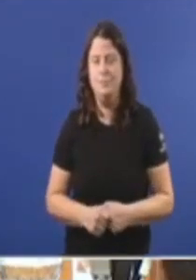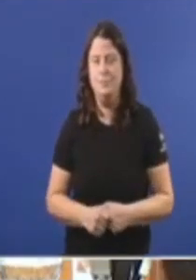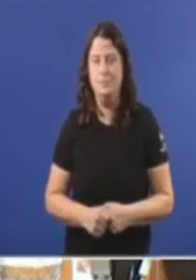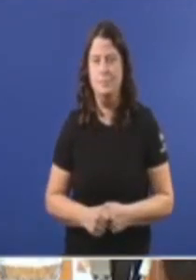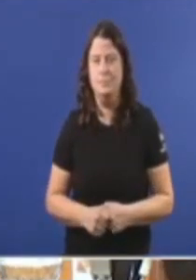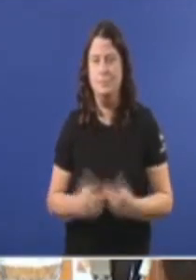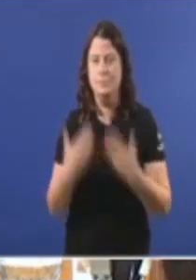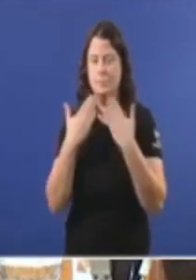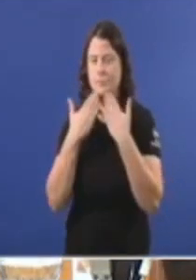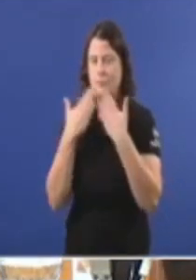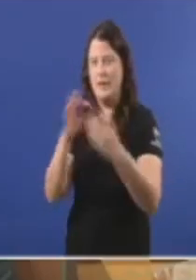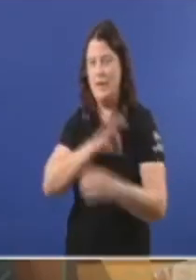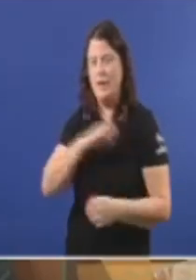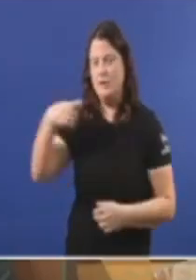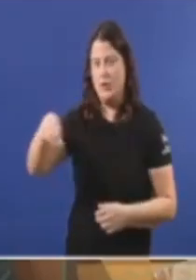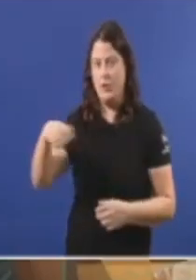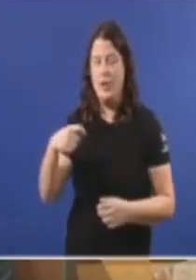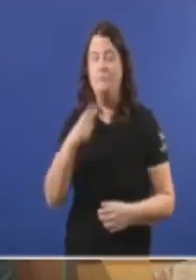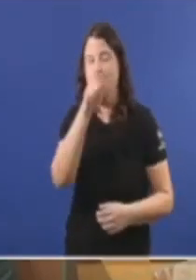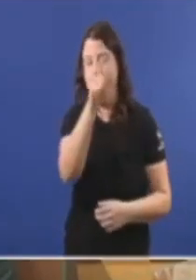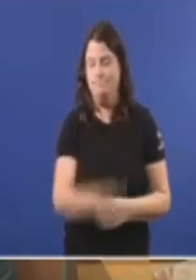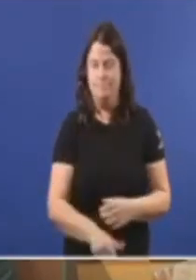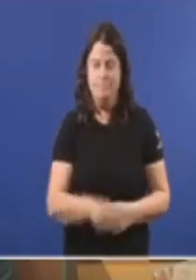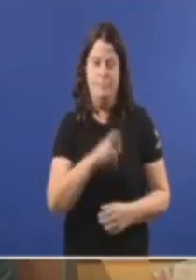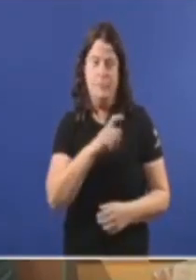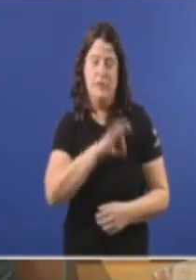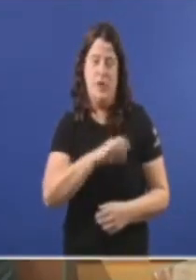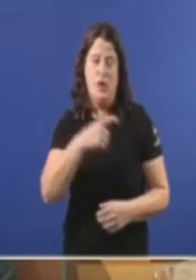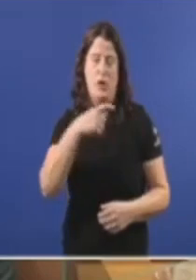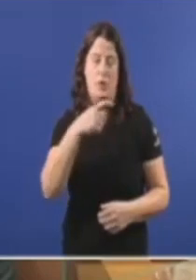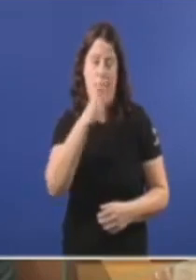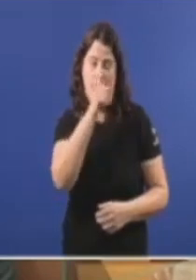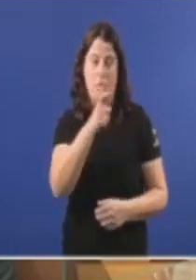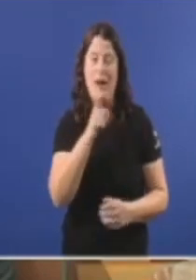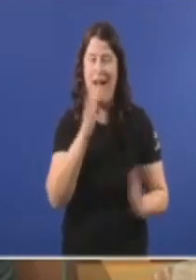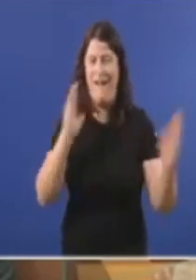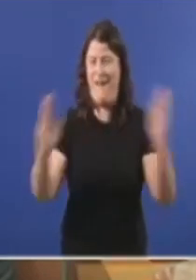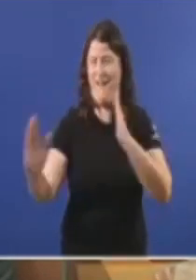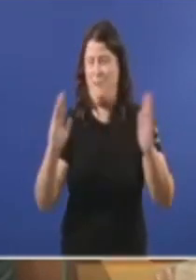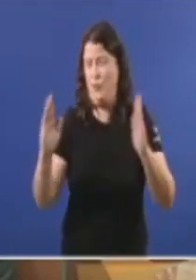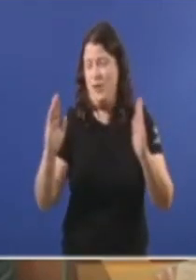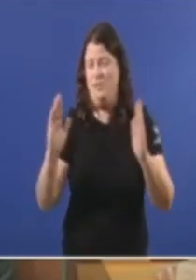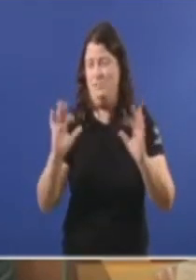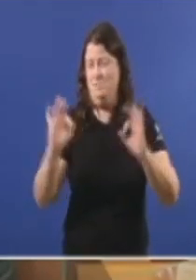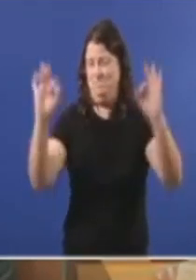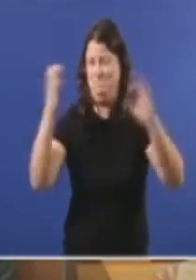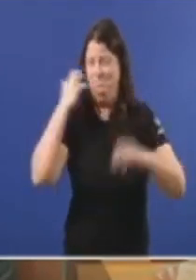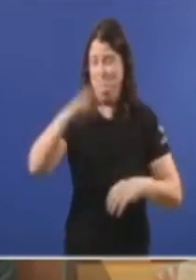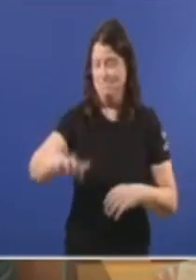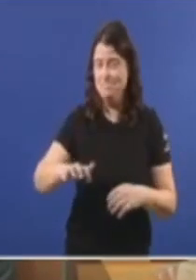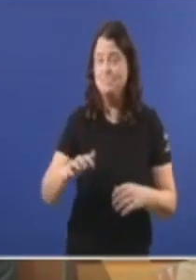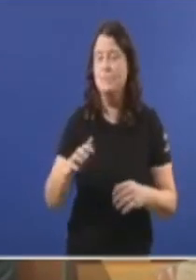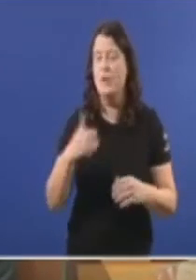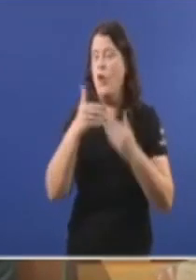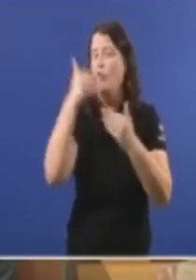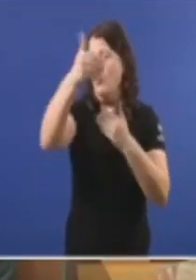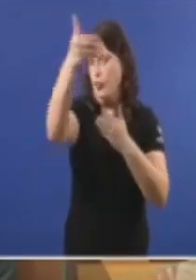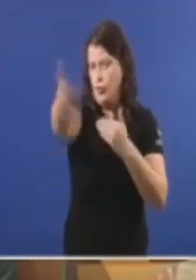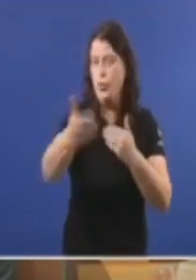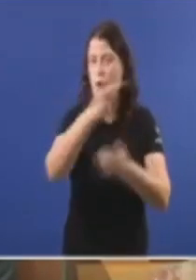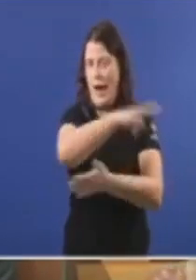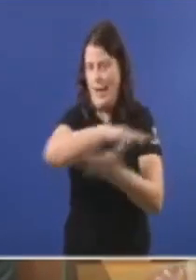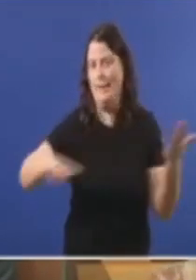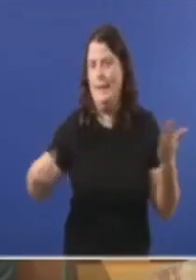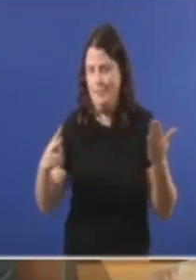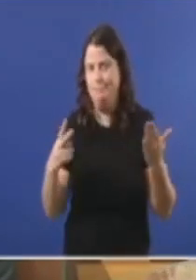Grazas, señoría. Señor Feijóo, estamos nun momento excepcional no que está en xogo o futuro de Galiza